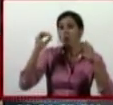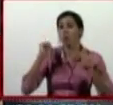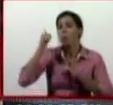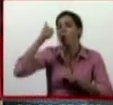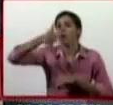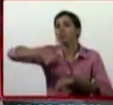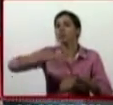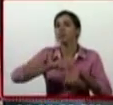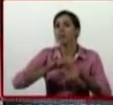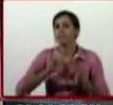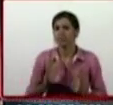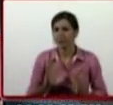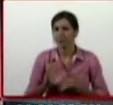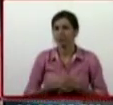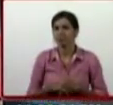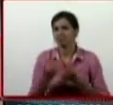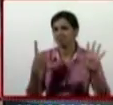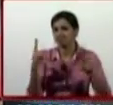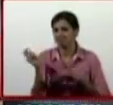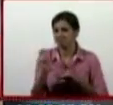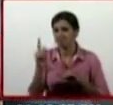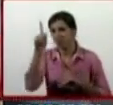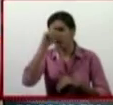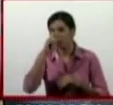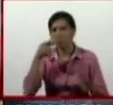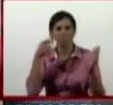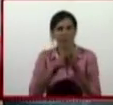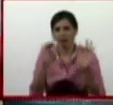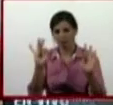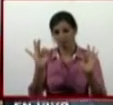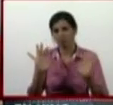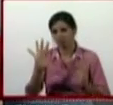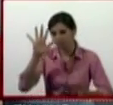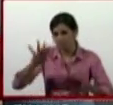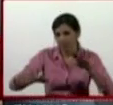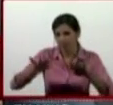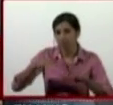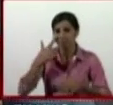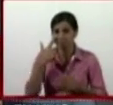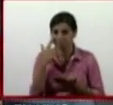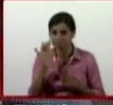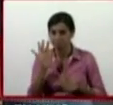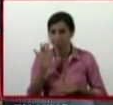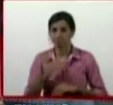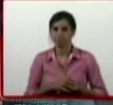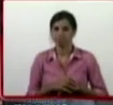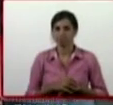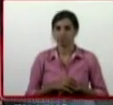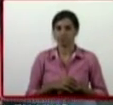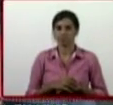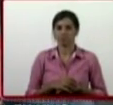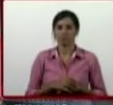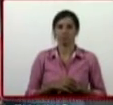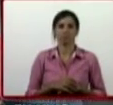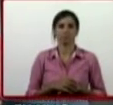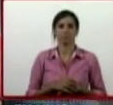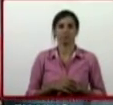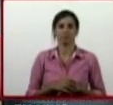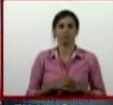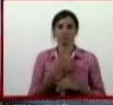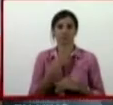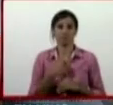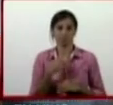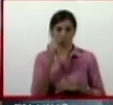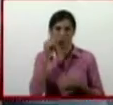tiempo? ¿Por 6 meses, 1 año, 2 años? Ahí veremos, ¿no? Ya en el, me decía